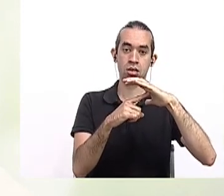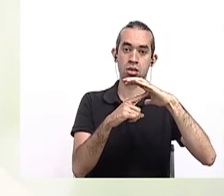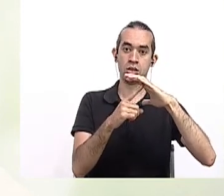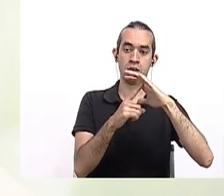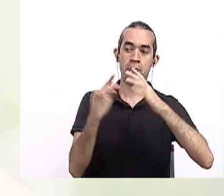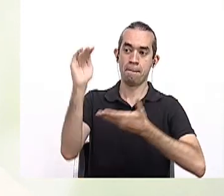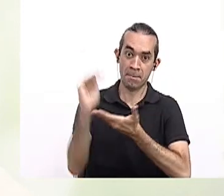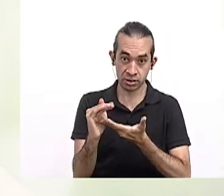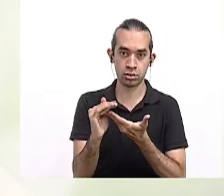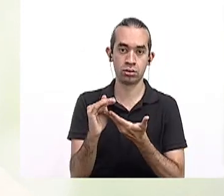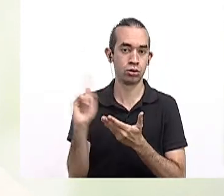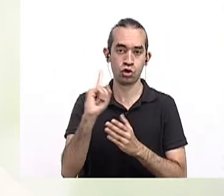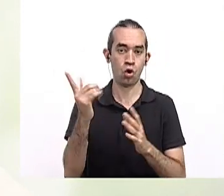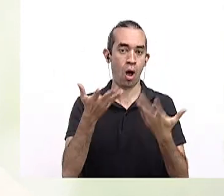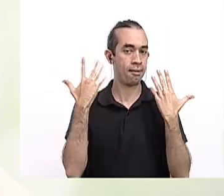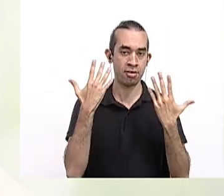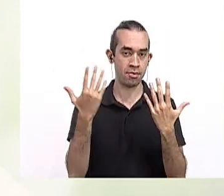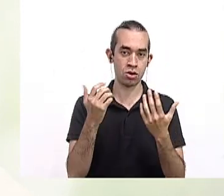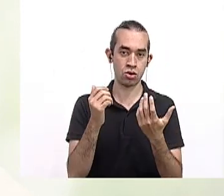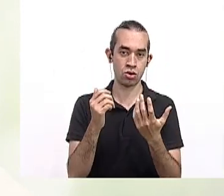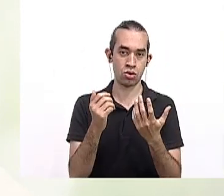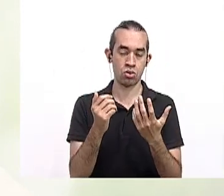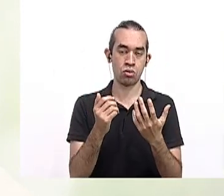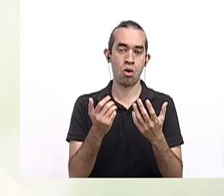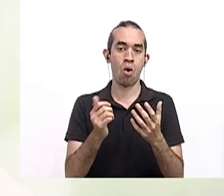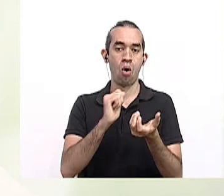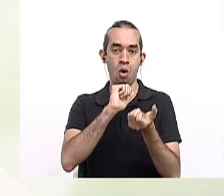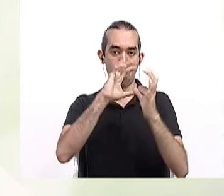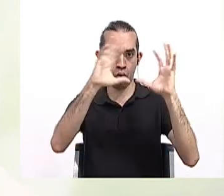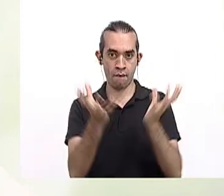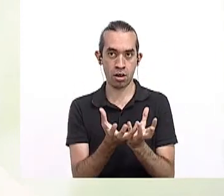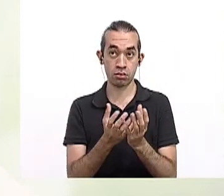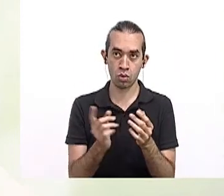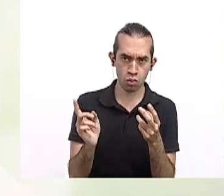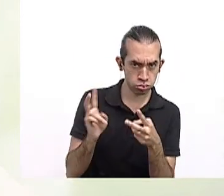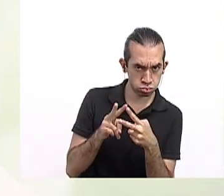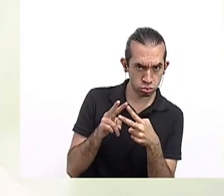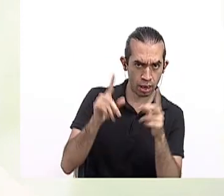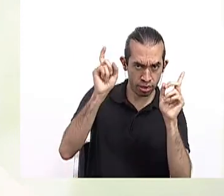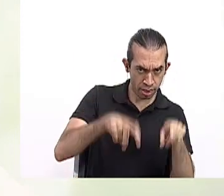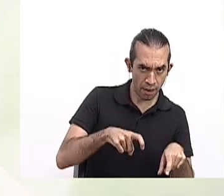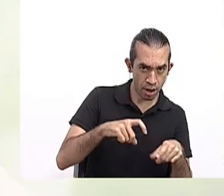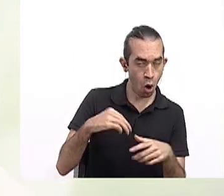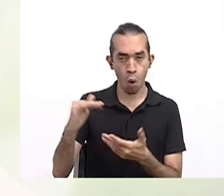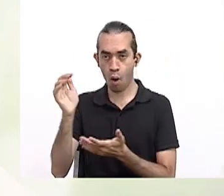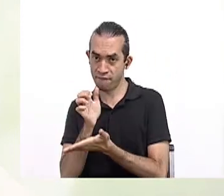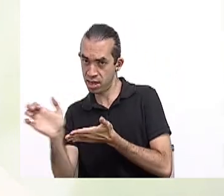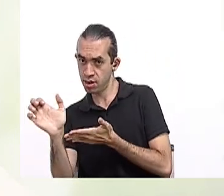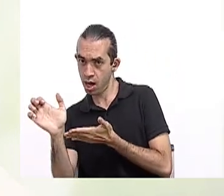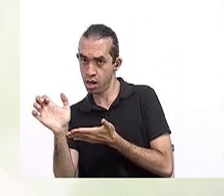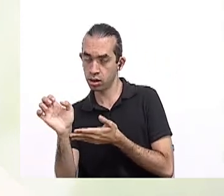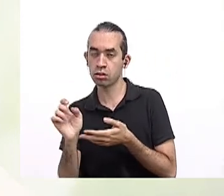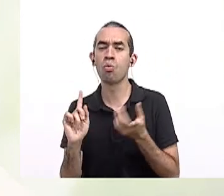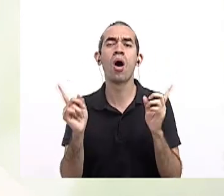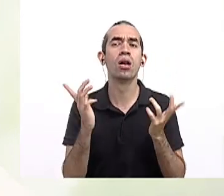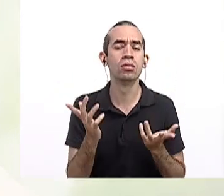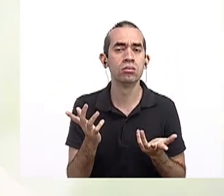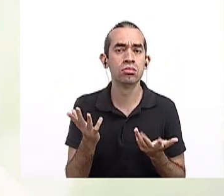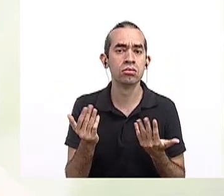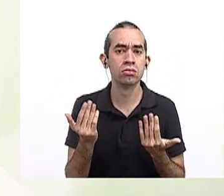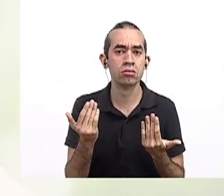global esto es una acción a desarrollar o una acción a disminuir ustedes qué creen